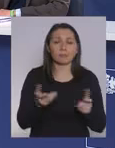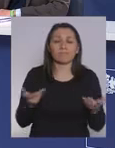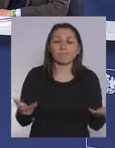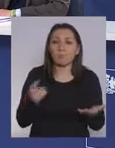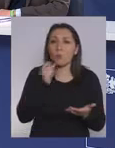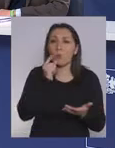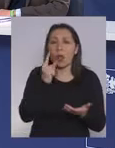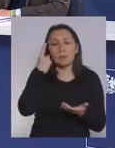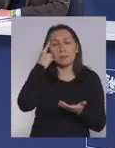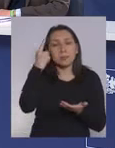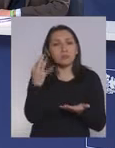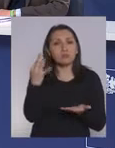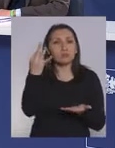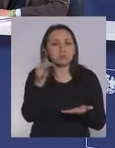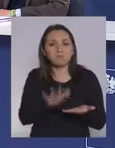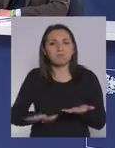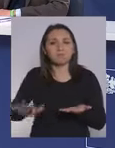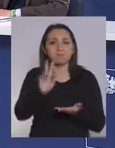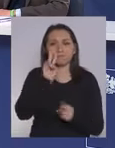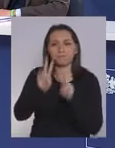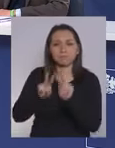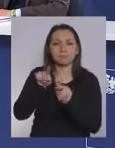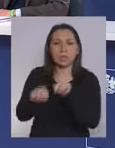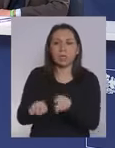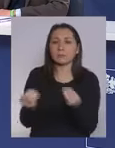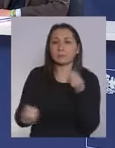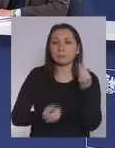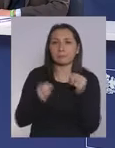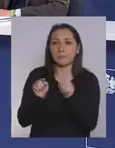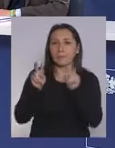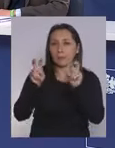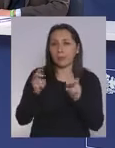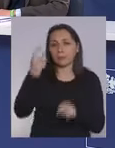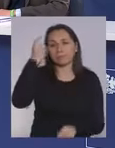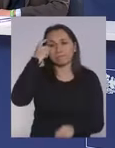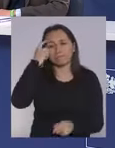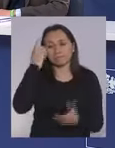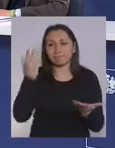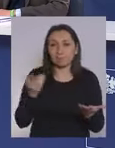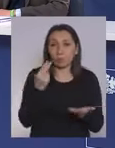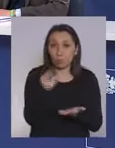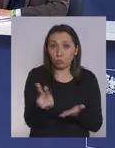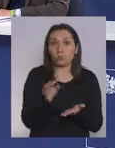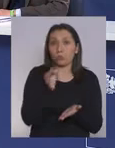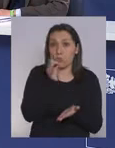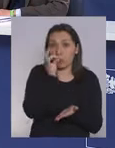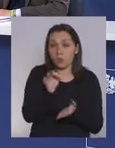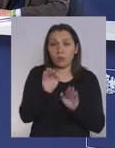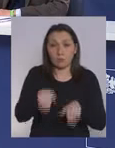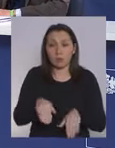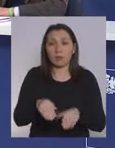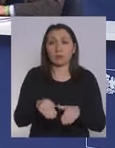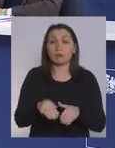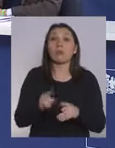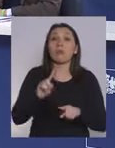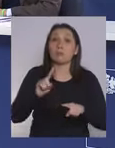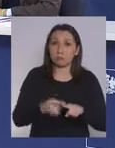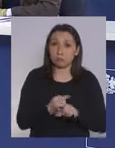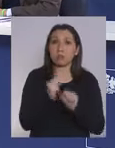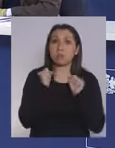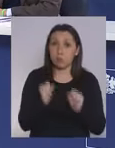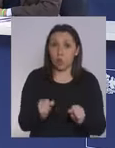las proyecciones ministro con respecto a esto considerando que usted mismo ha reconocido que habrán rebrotes